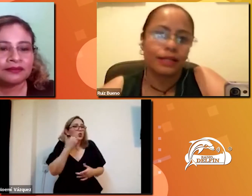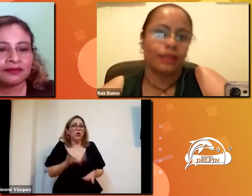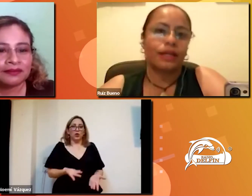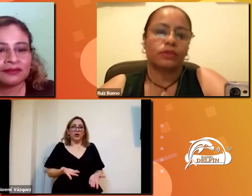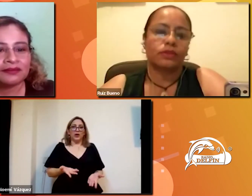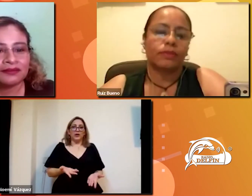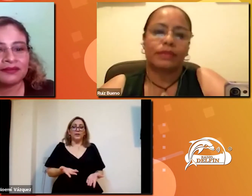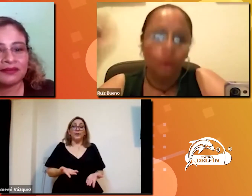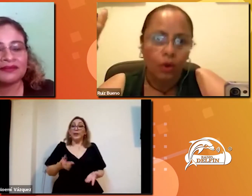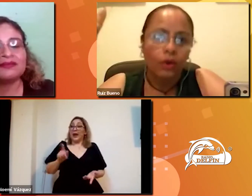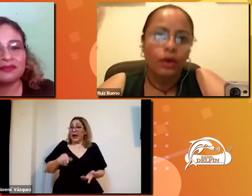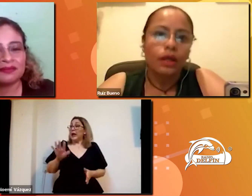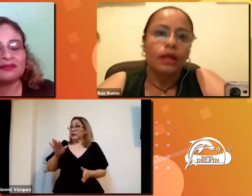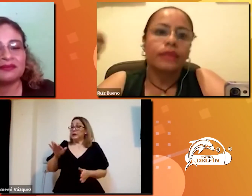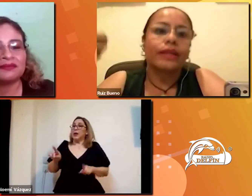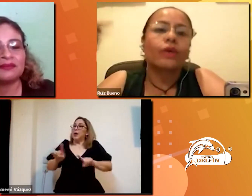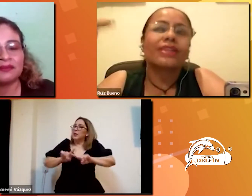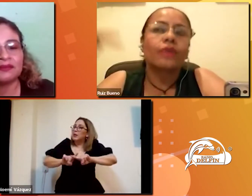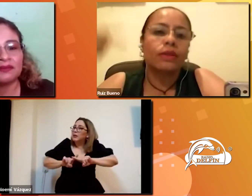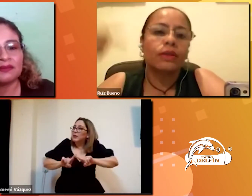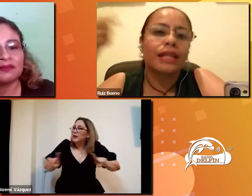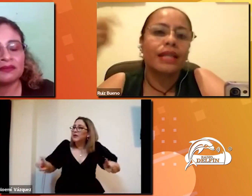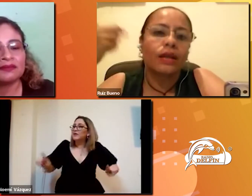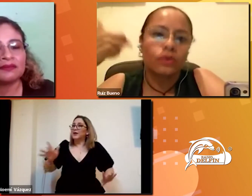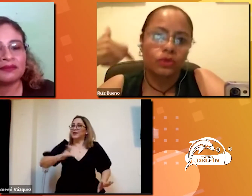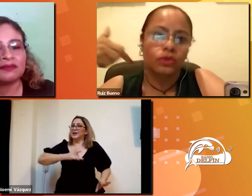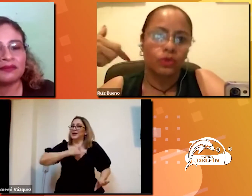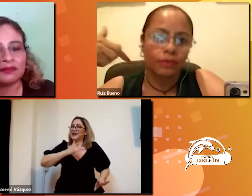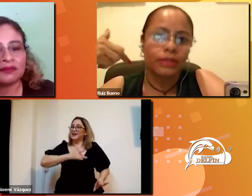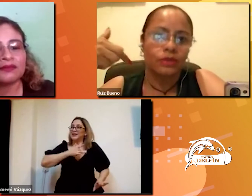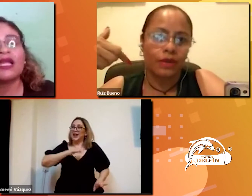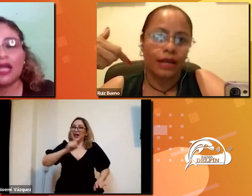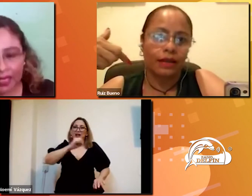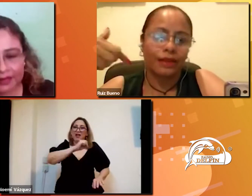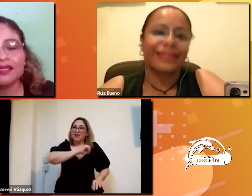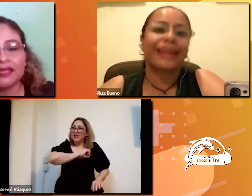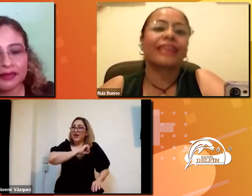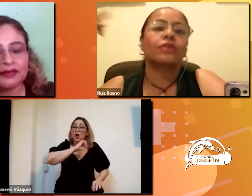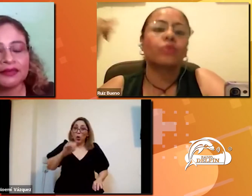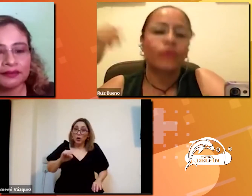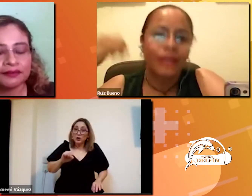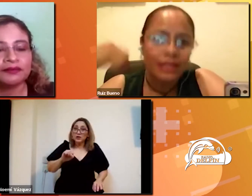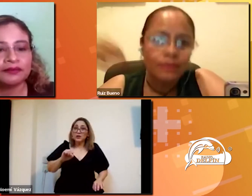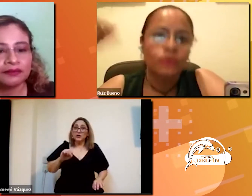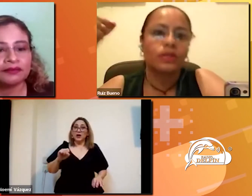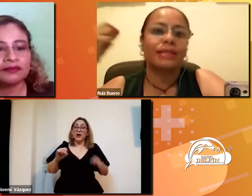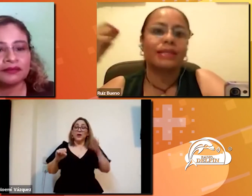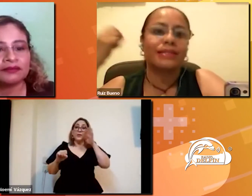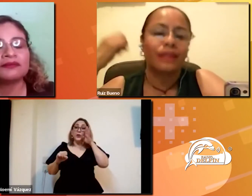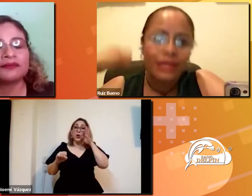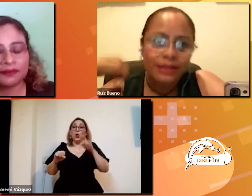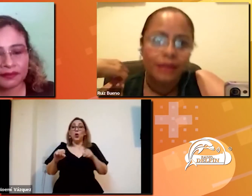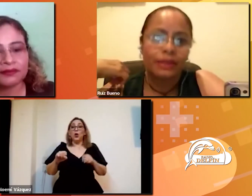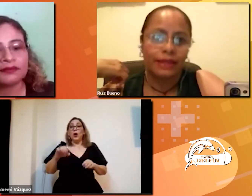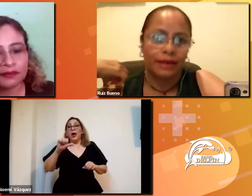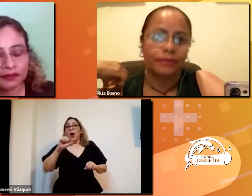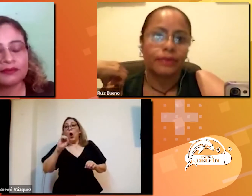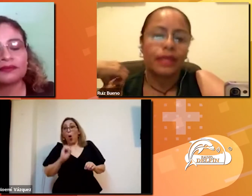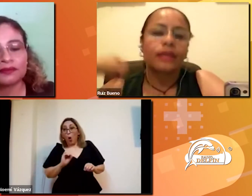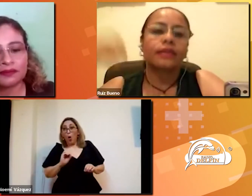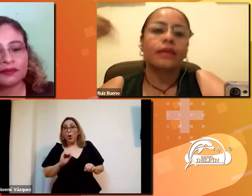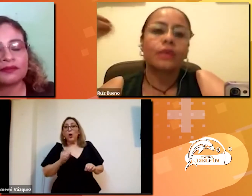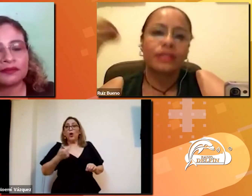vale quesadilla a los demás. No, de lo que estoy hablando es de la construcción personal, de que somos responsables de nuestra